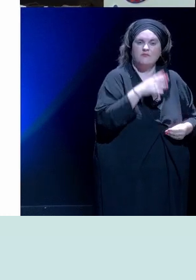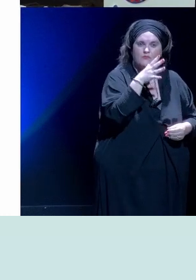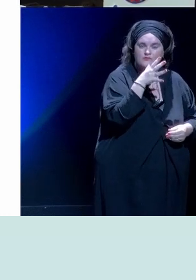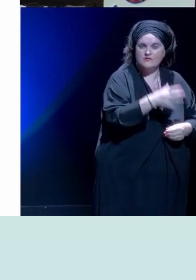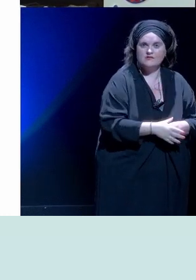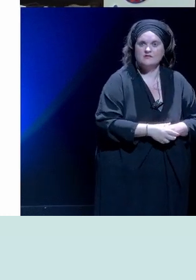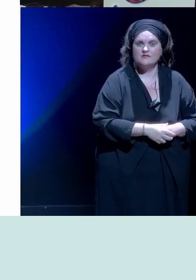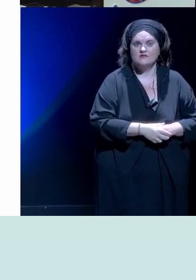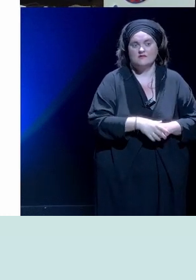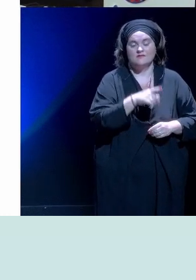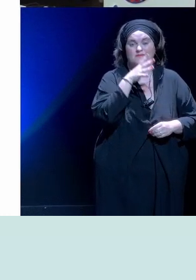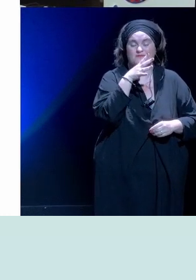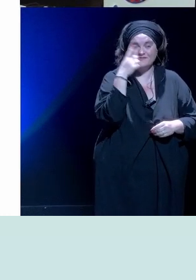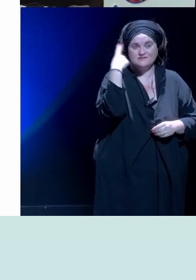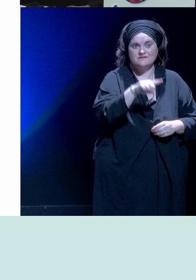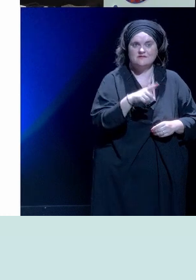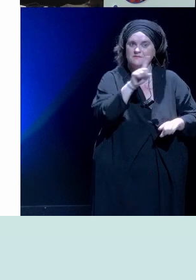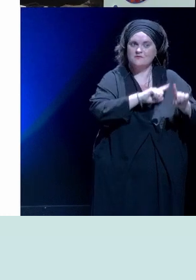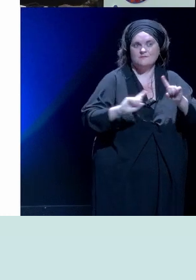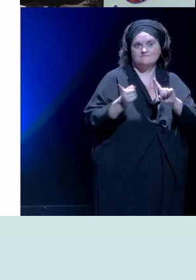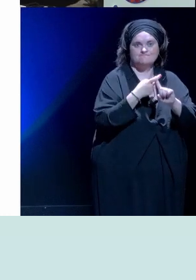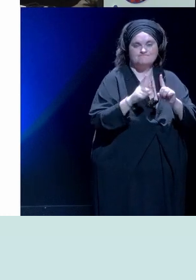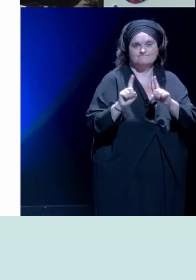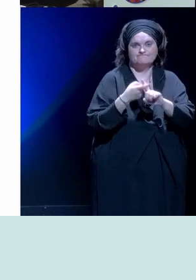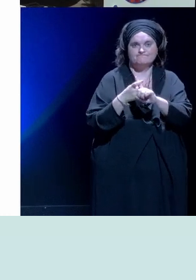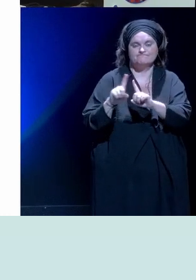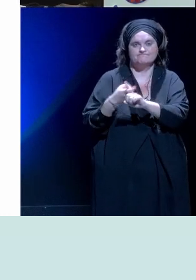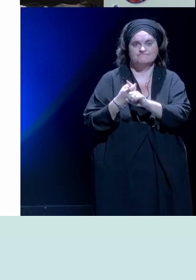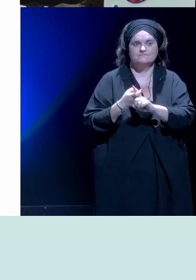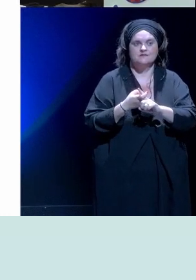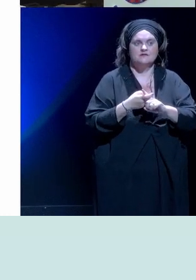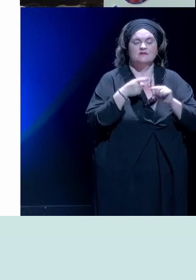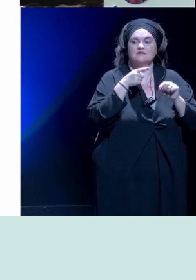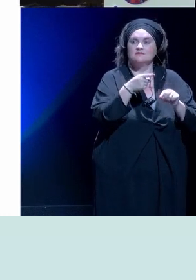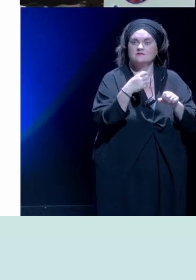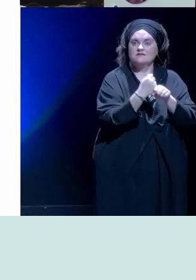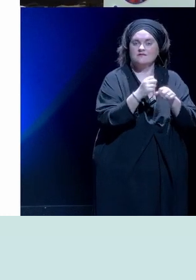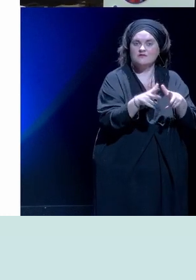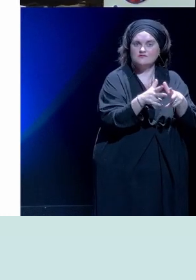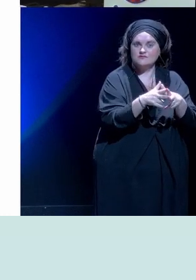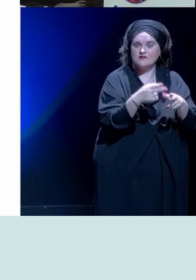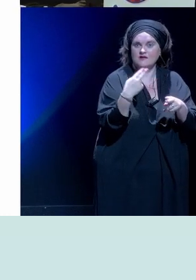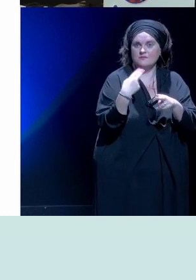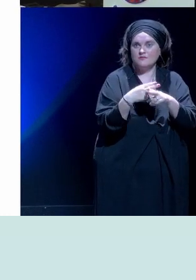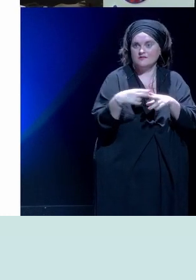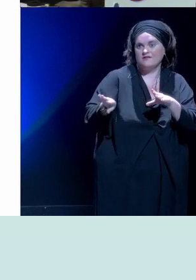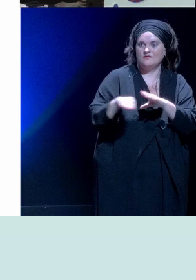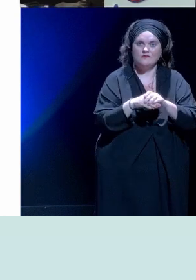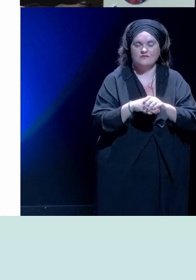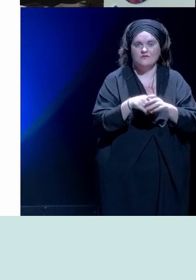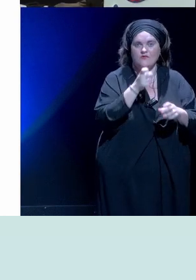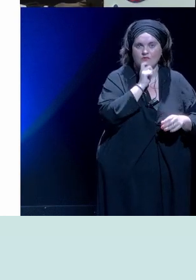que para ello debemos identificar los problemas existentes en la forma en que funciona realmente el trabajo social, en la política de inclusión como